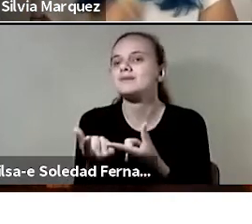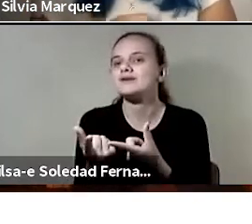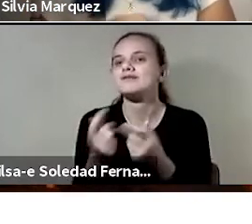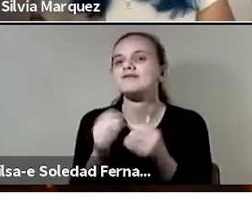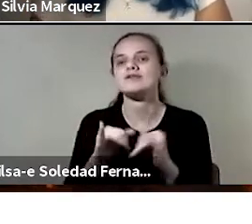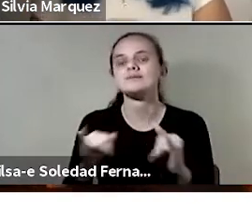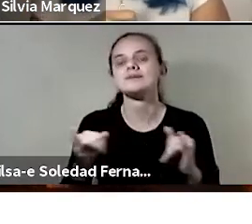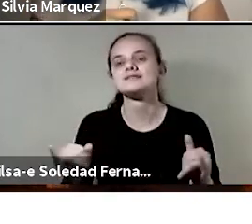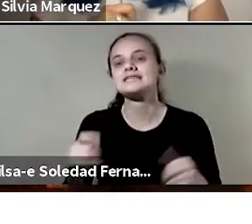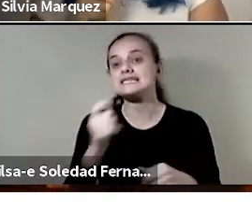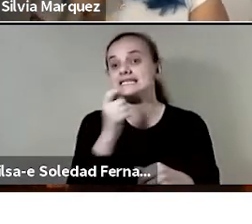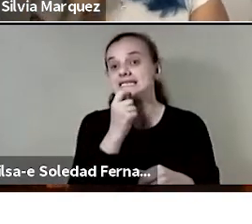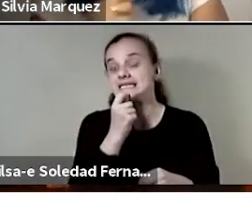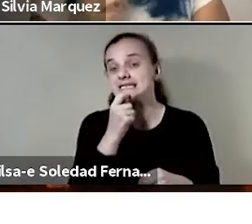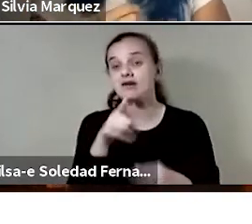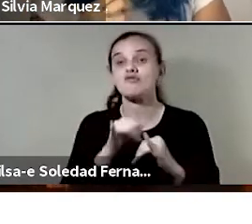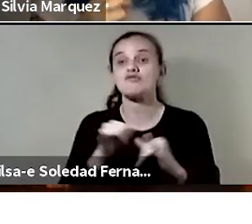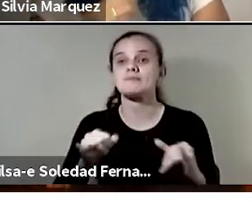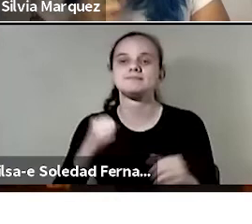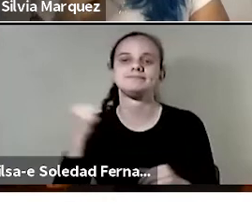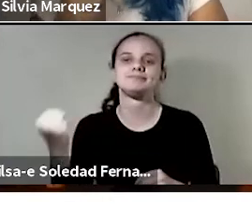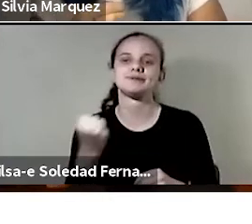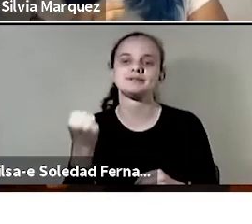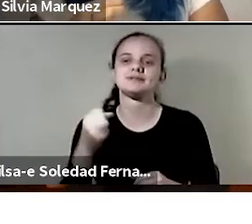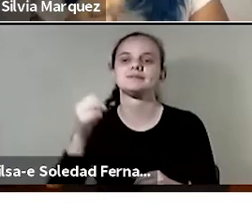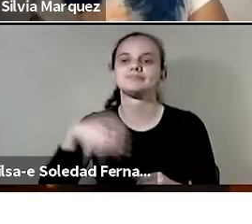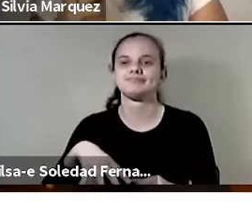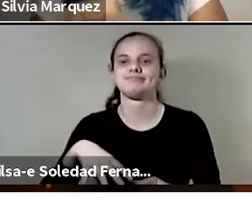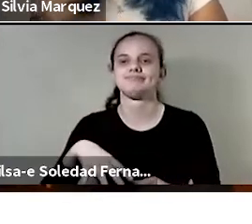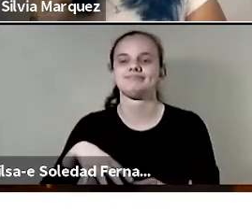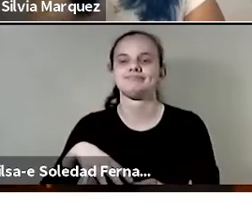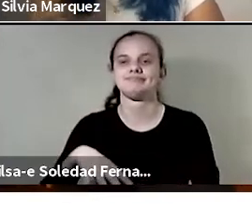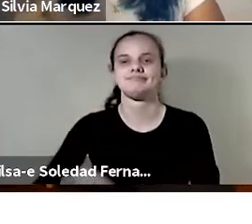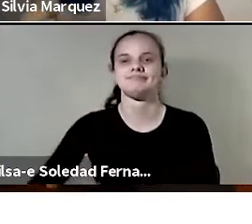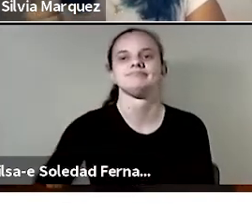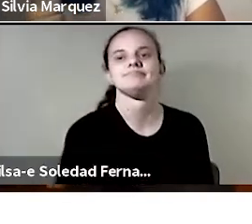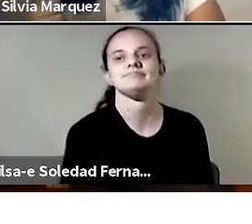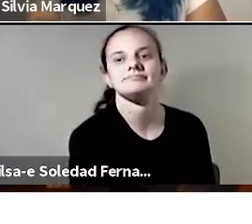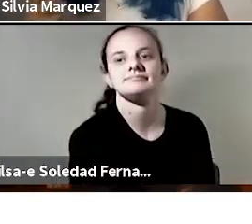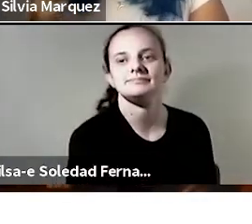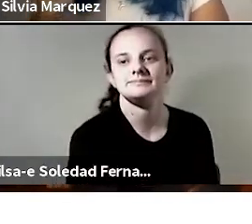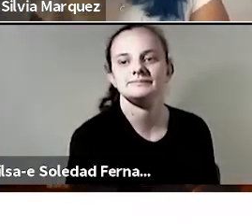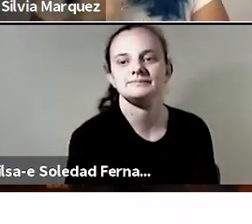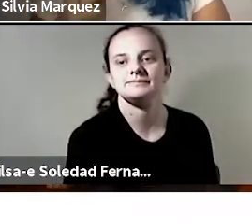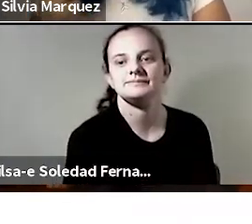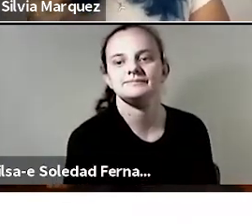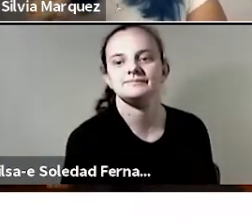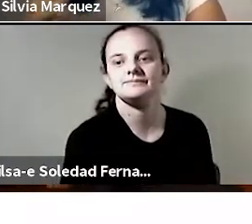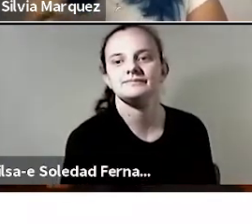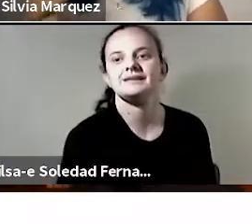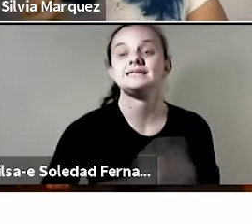¿Qué es importante de esto? Es solamente demos información cuando la información sea importante. Si yo